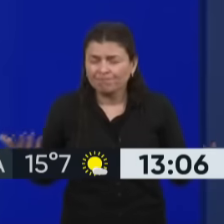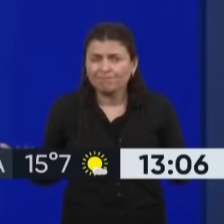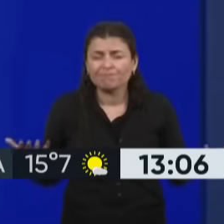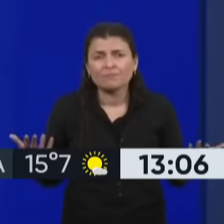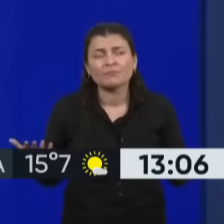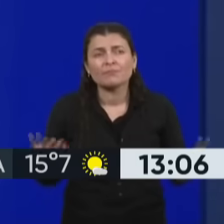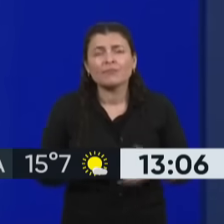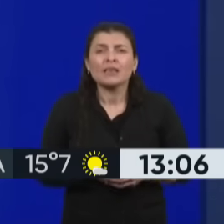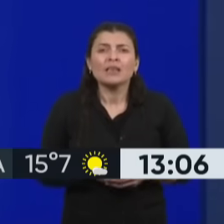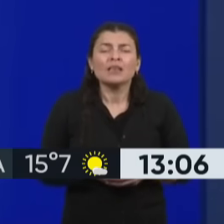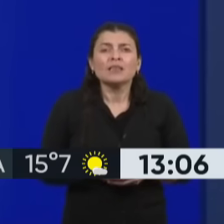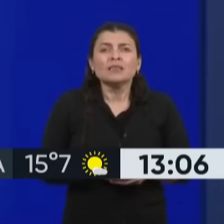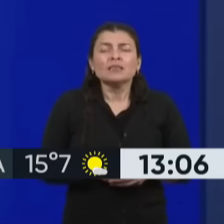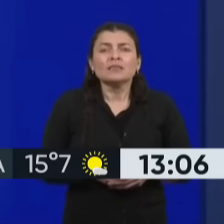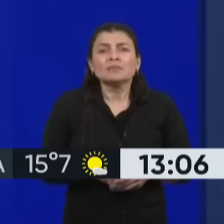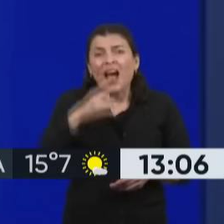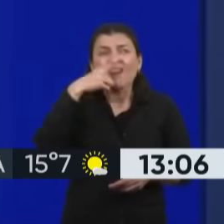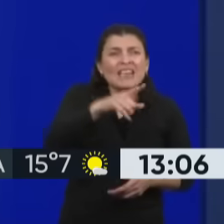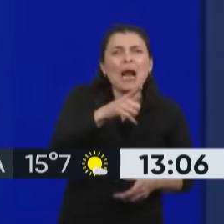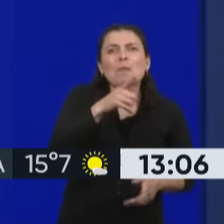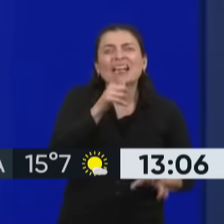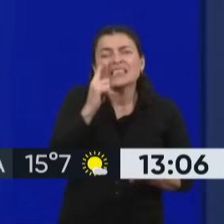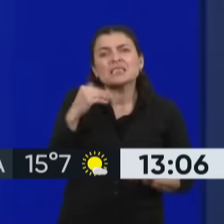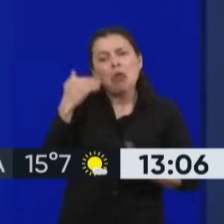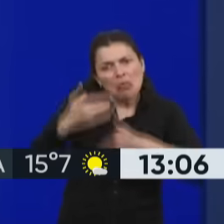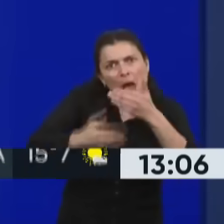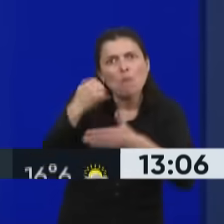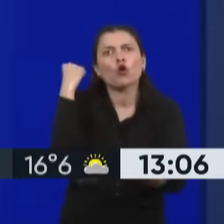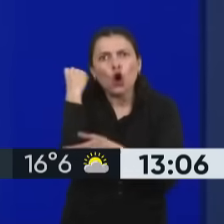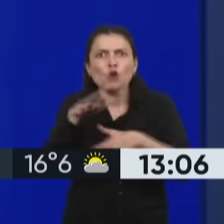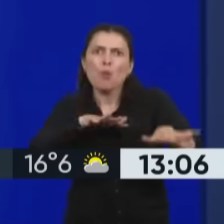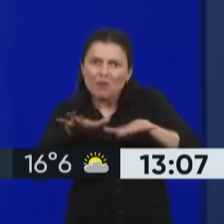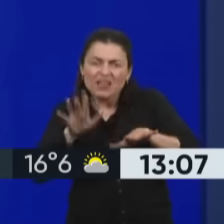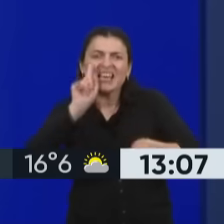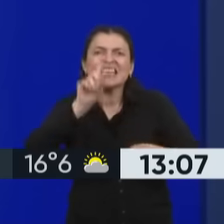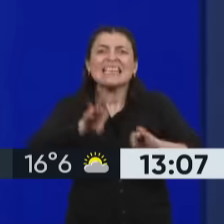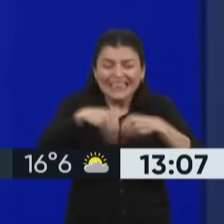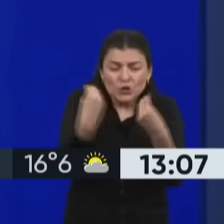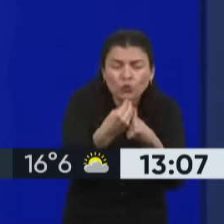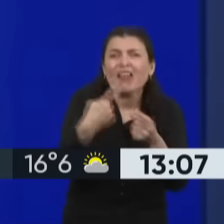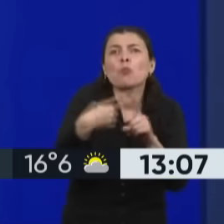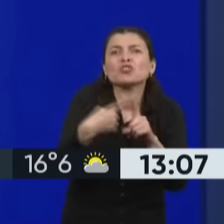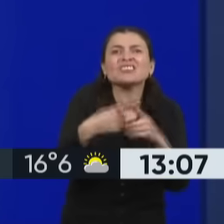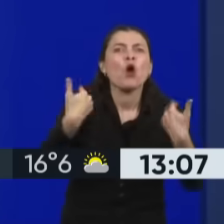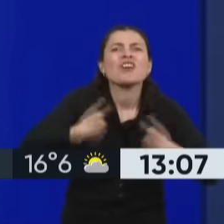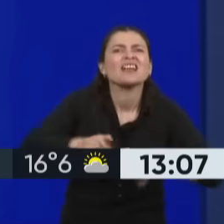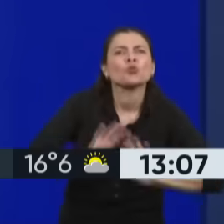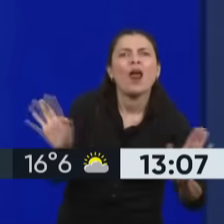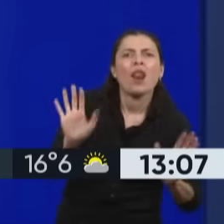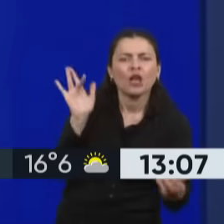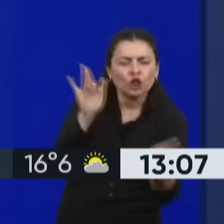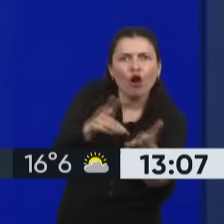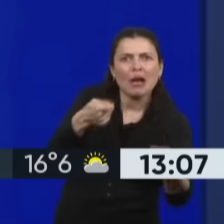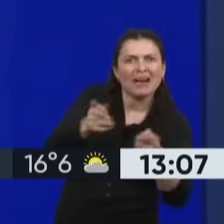entonces, son casi resultados naturales. Porque esto es De hecho, todos los países que han